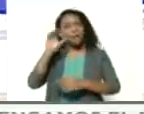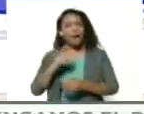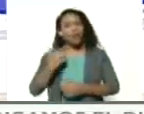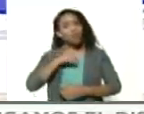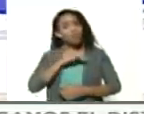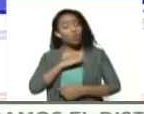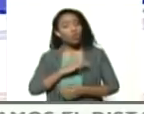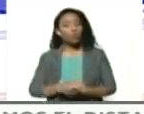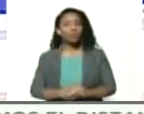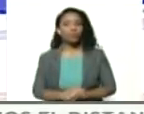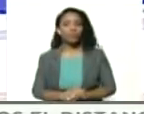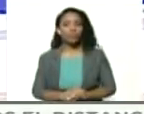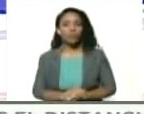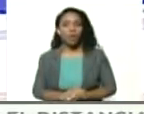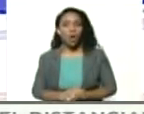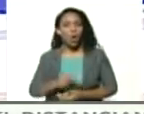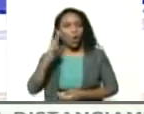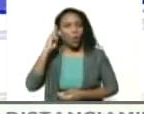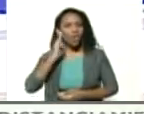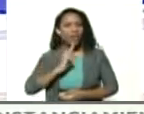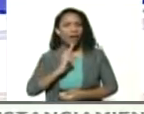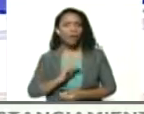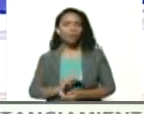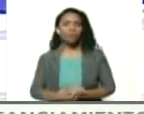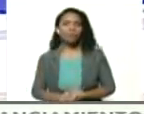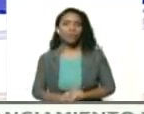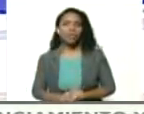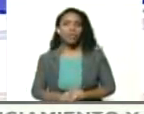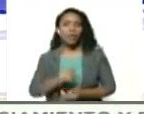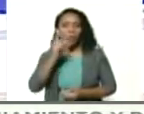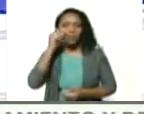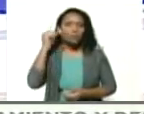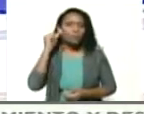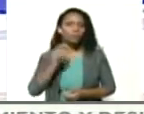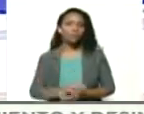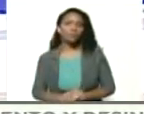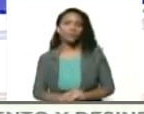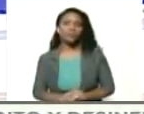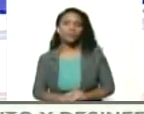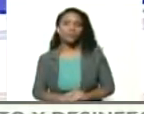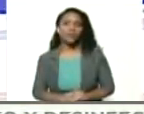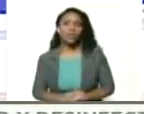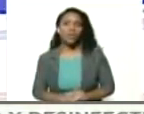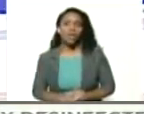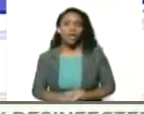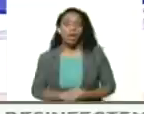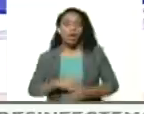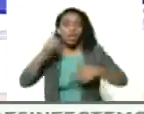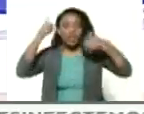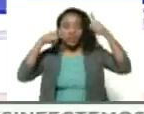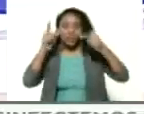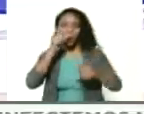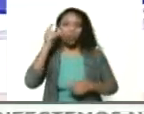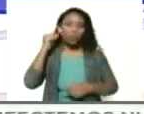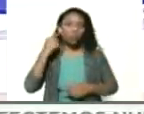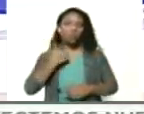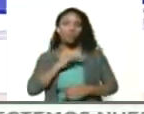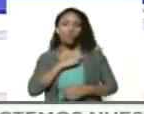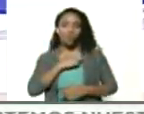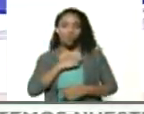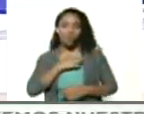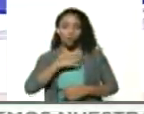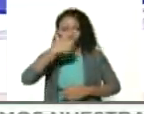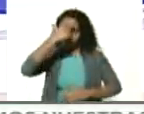Nosotros, los bolivarianos, las bolivarianas, los chavistas y las chavistas somos de